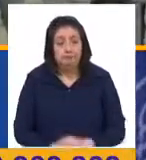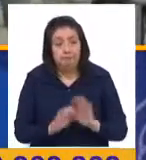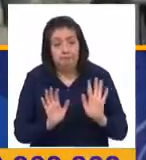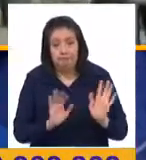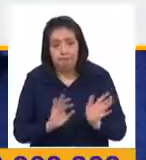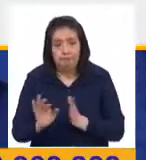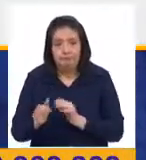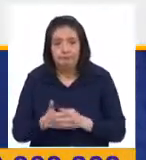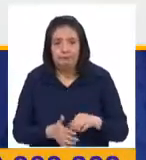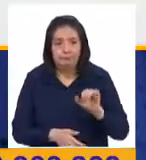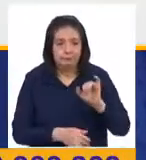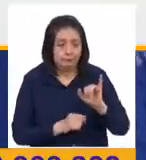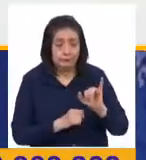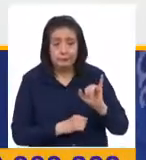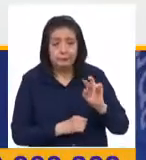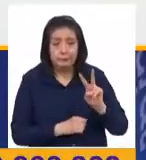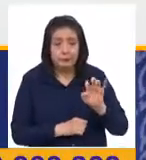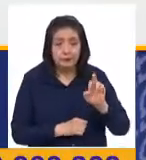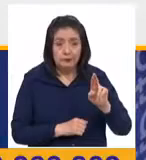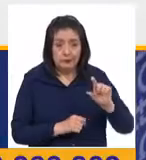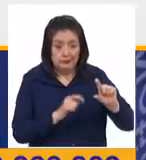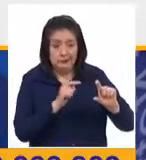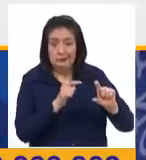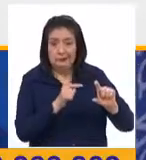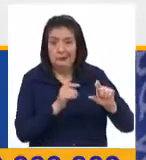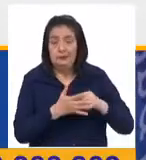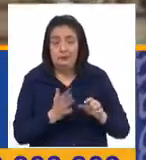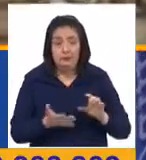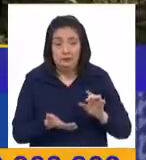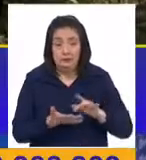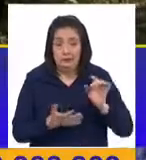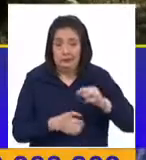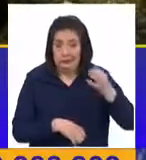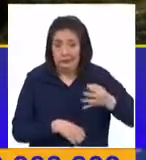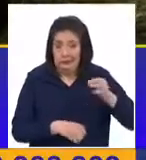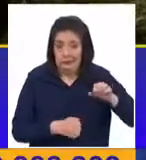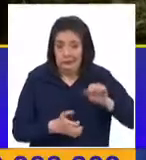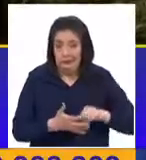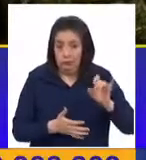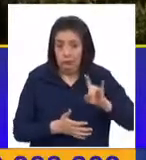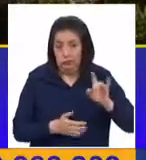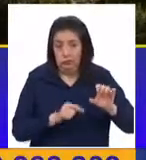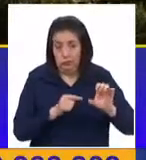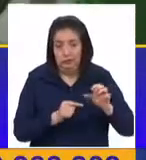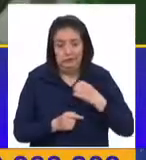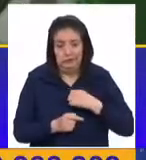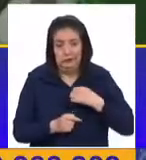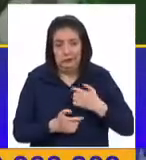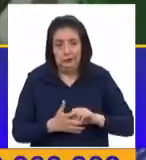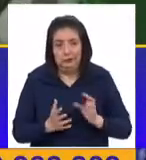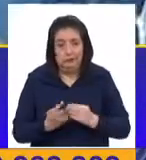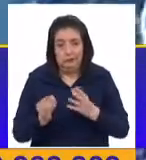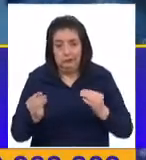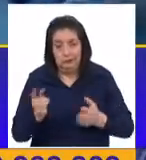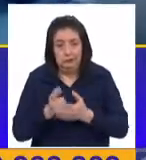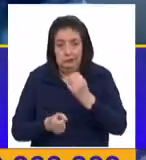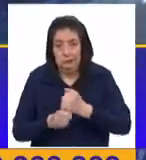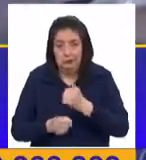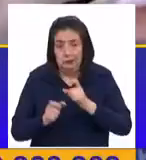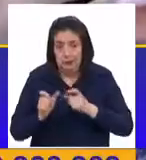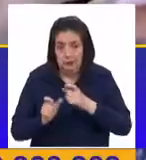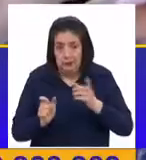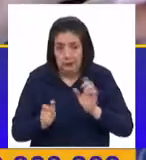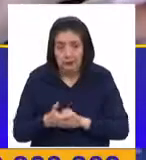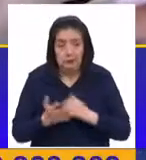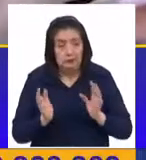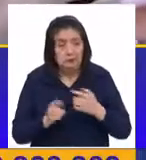Bueno, la ivermectina, Rolando, que aquí incluso fue de los medicamentos oficiales y que lamentablemente generó un exceso de confianza